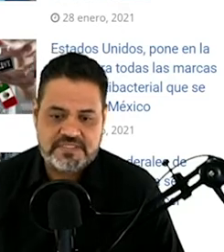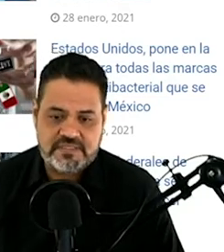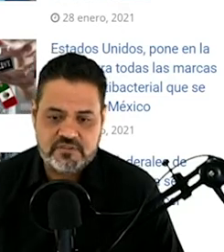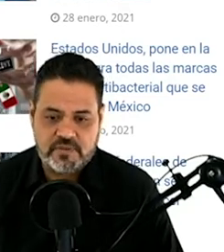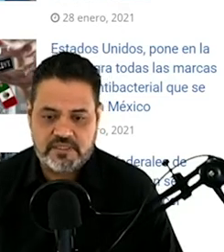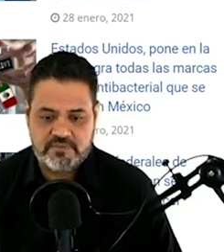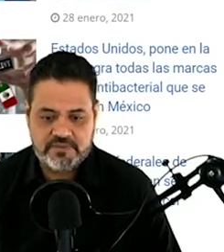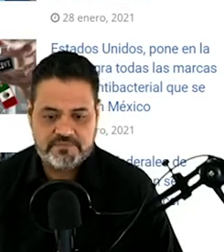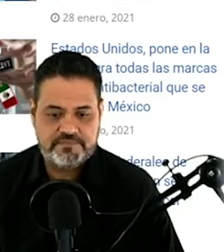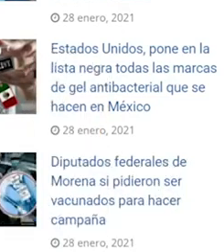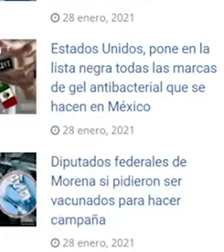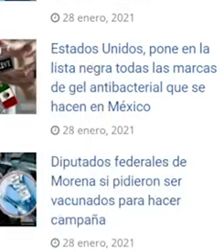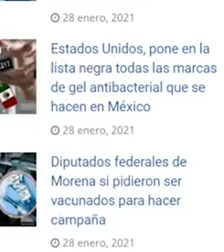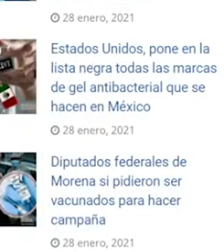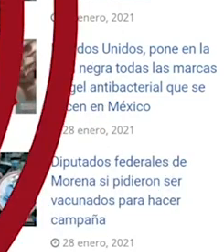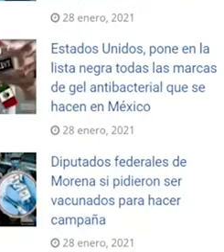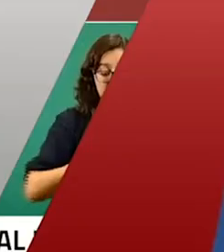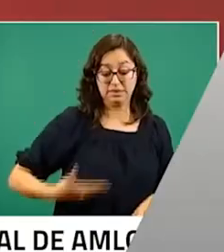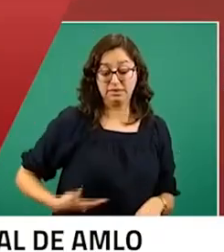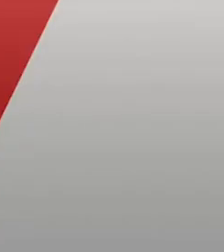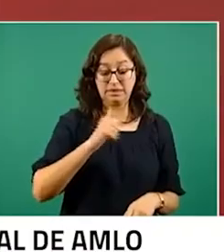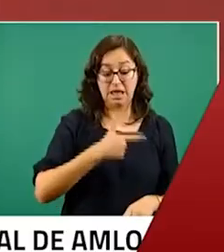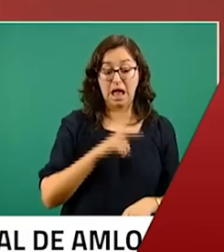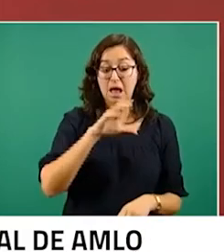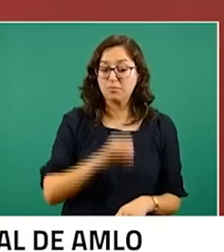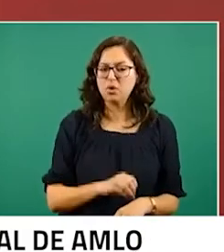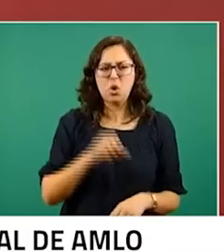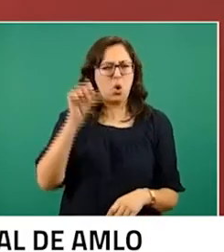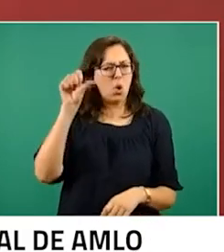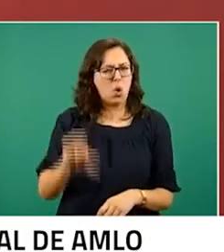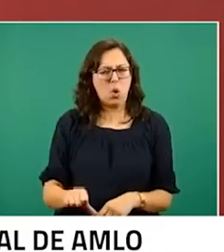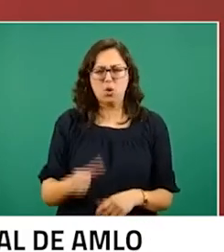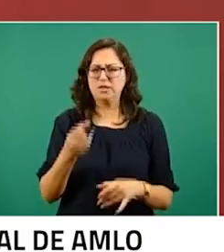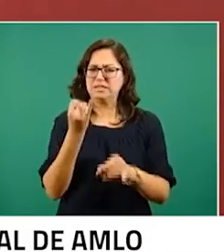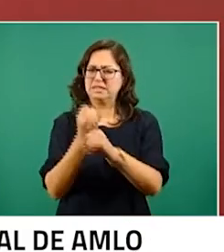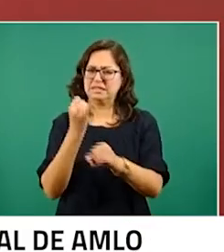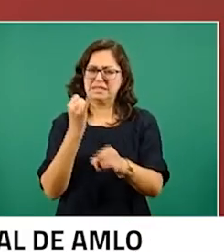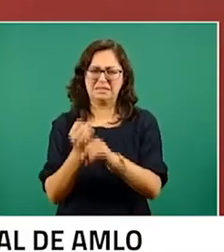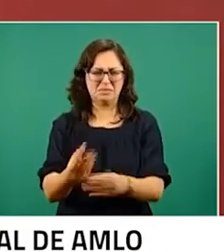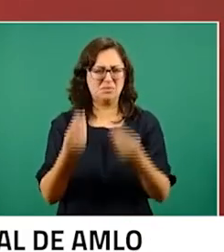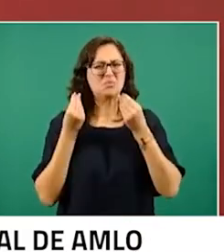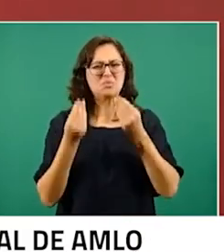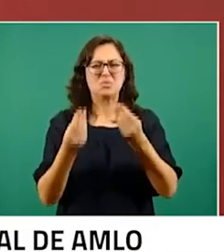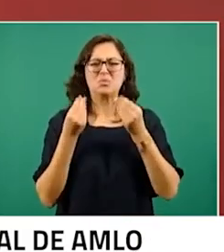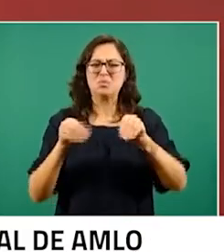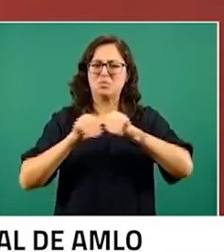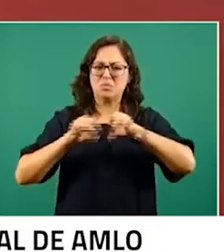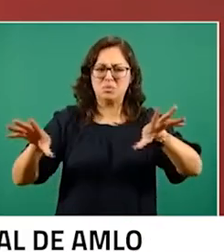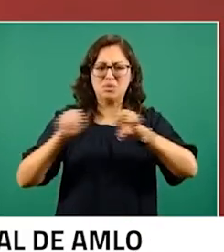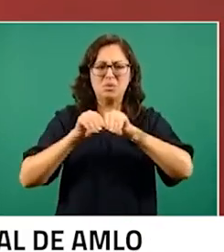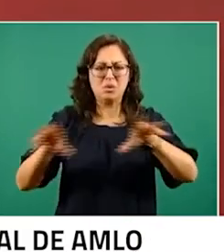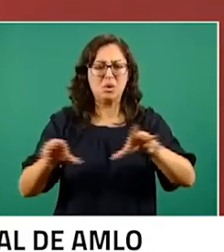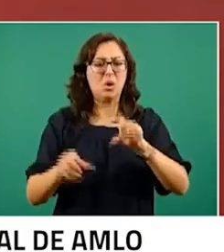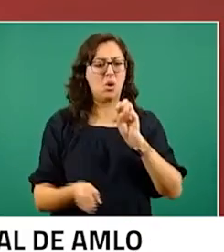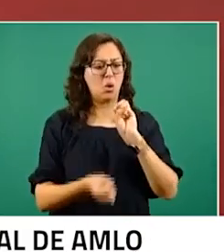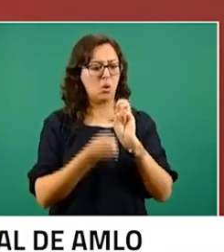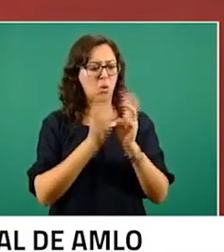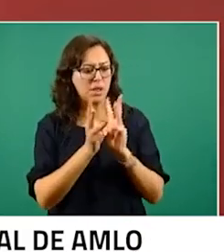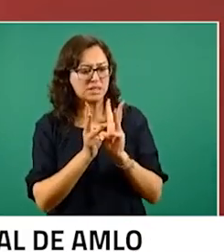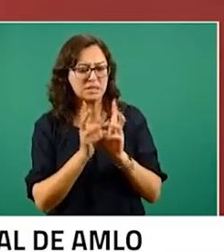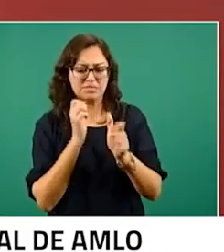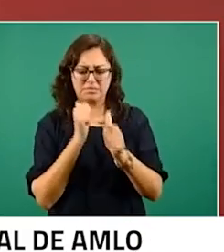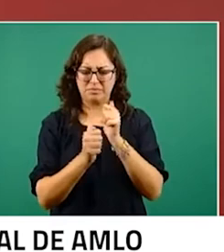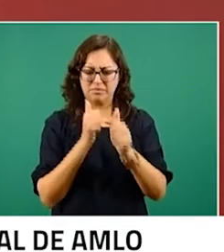doctor lópez gatell sobre el tema circulando en redes sociales particularmente en watson en mensajes